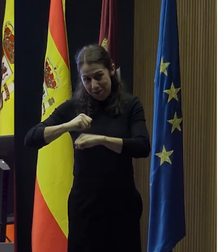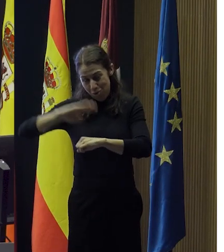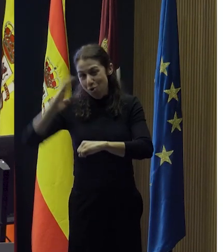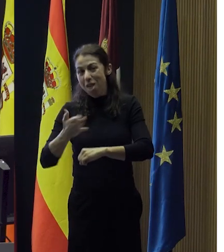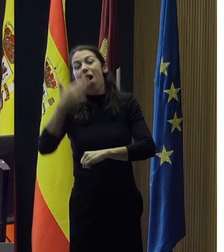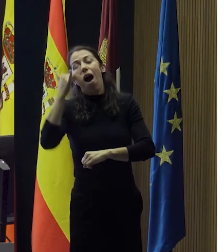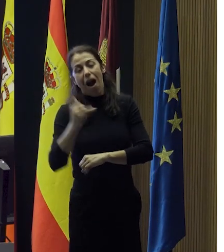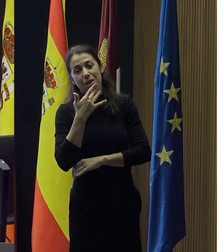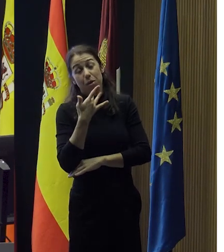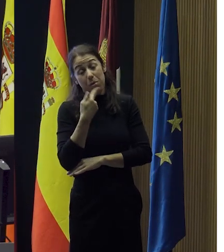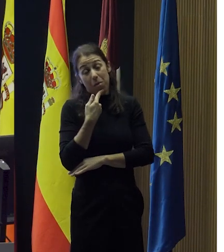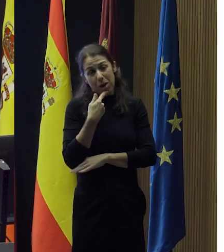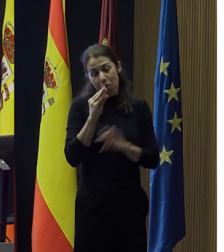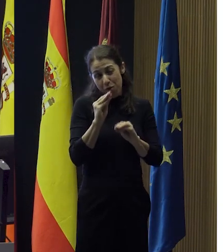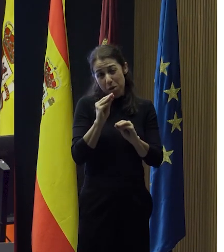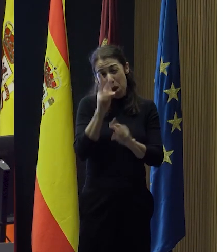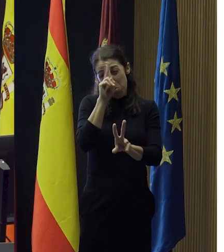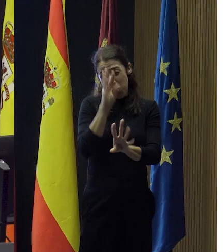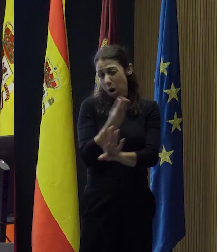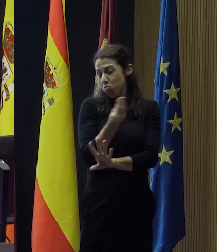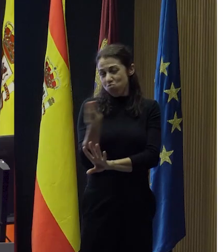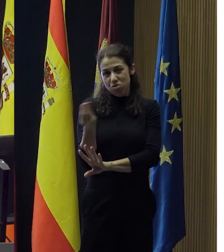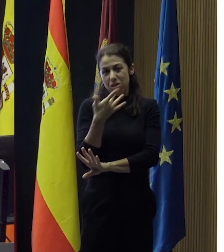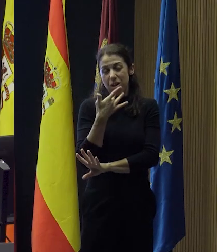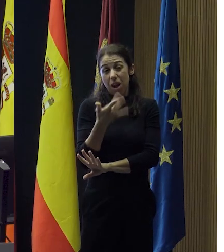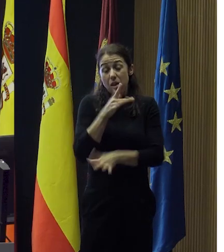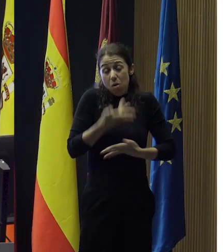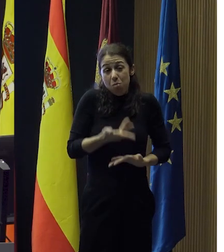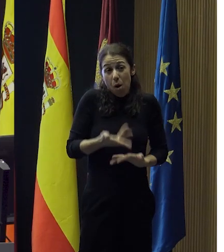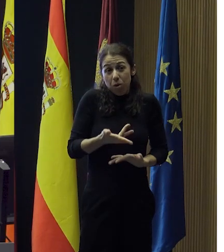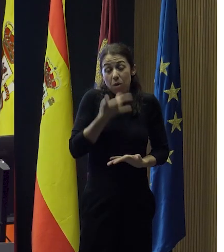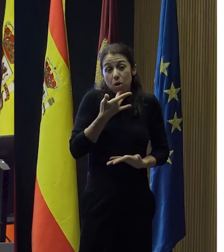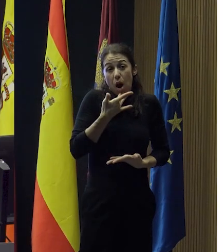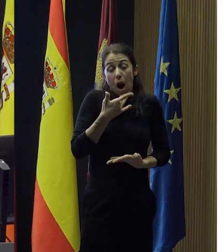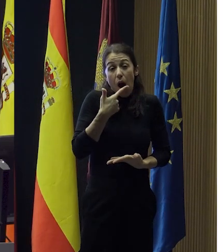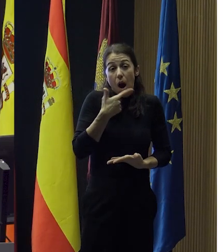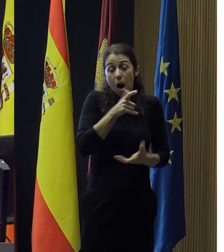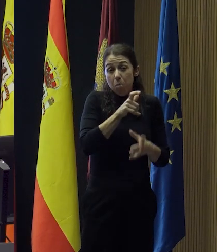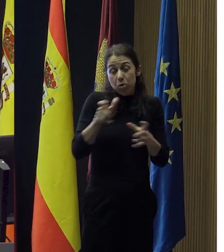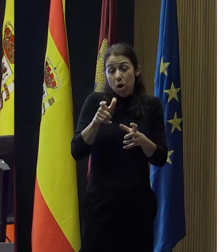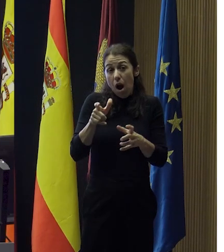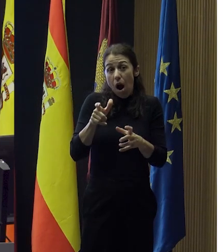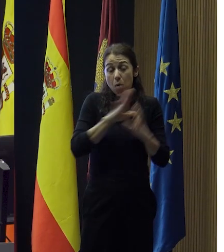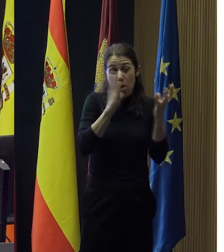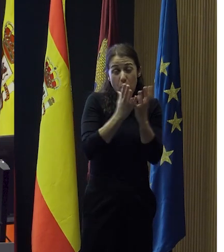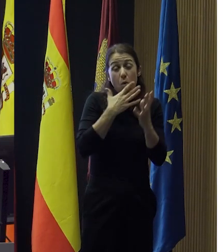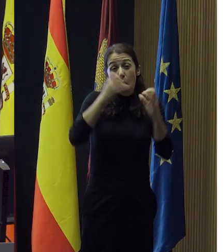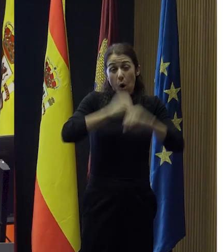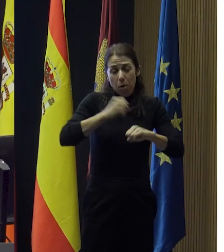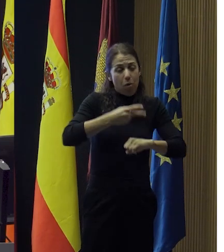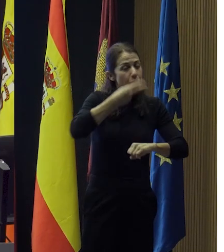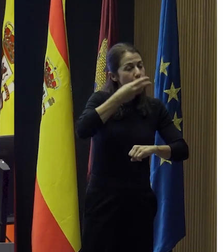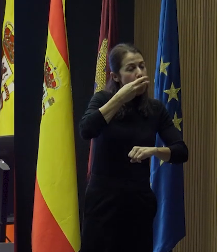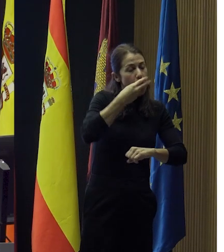por ejemplo, a mí como formadora me preocupa muchísimo. Actualmente tenemos una población joven que fuma mucho,